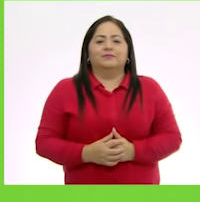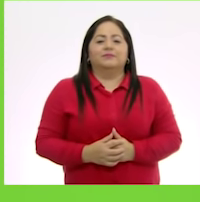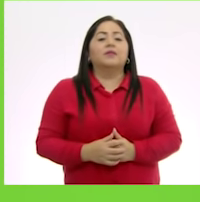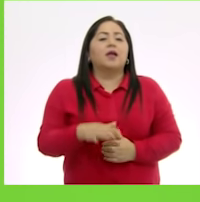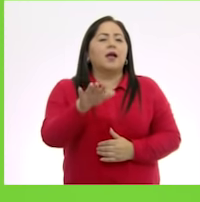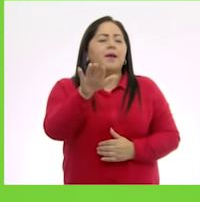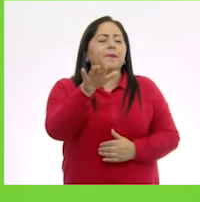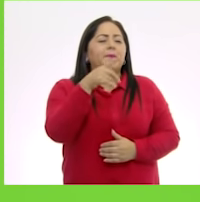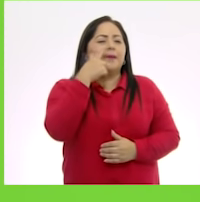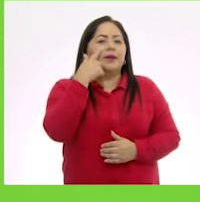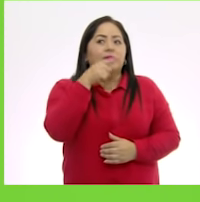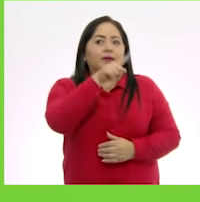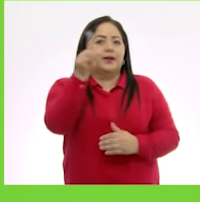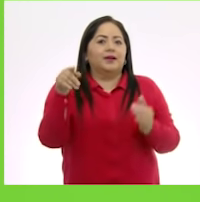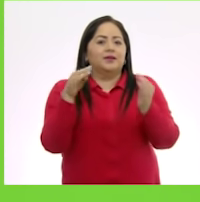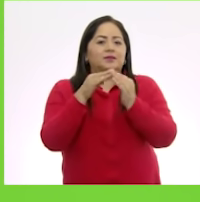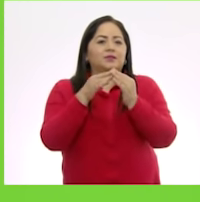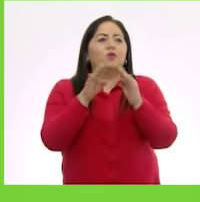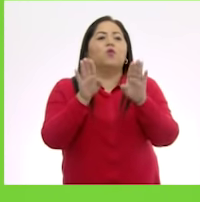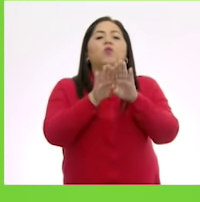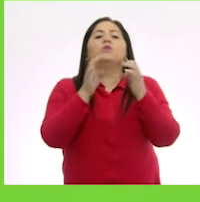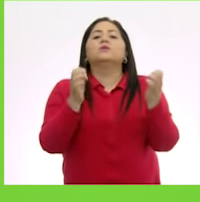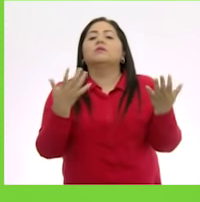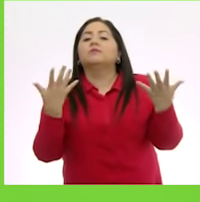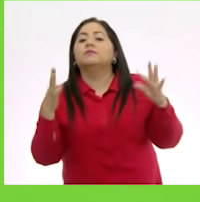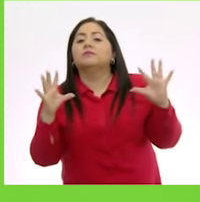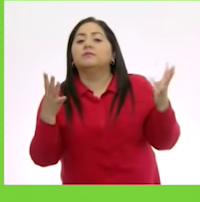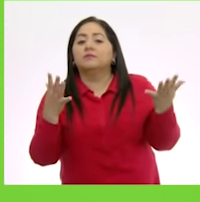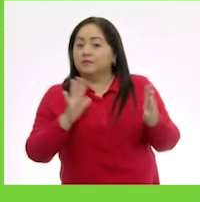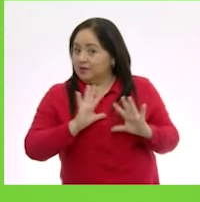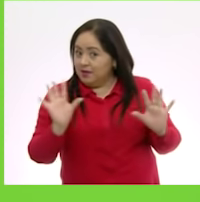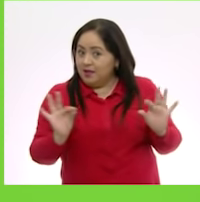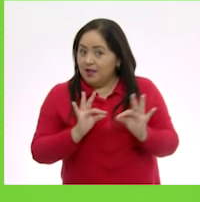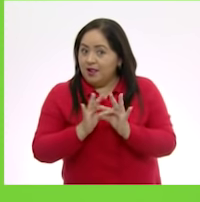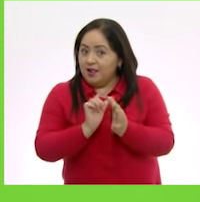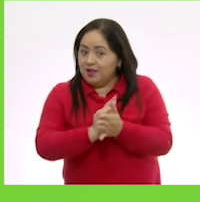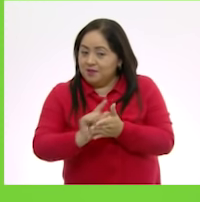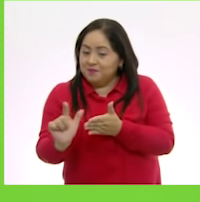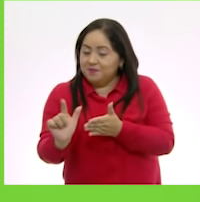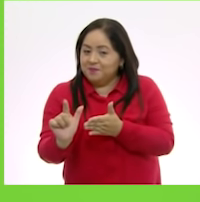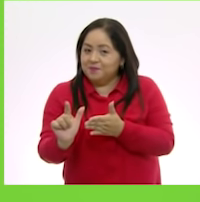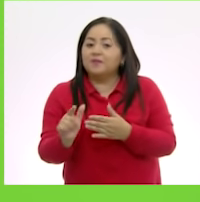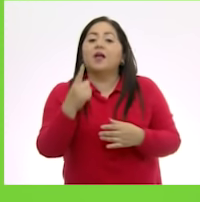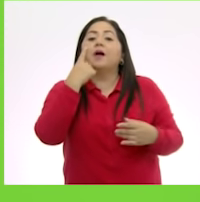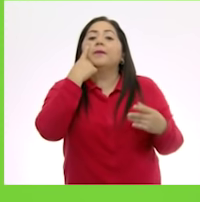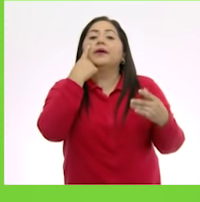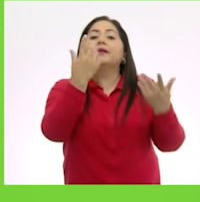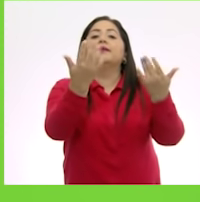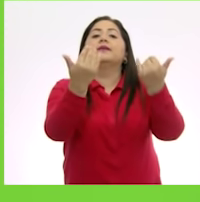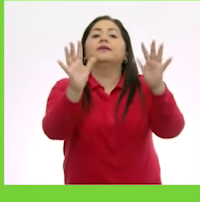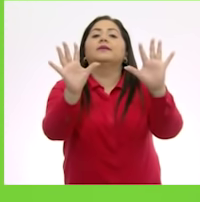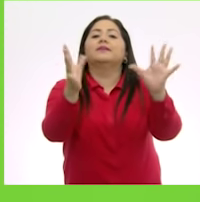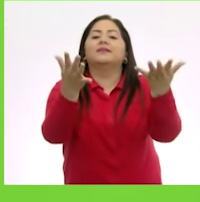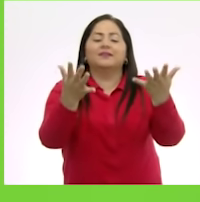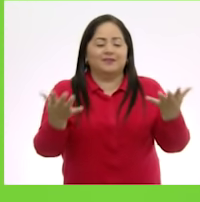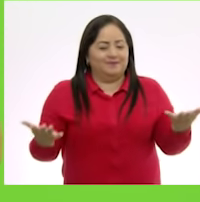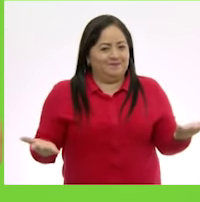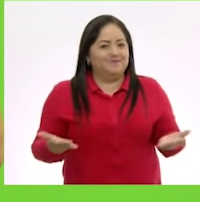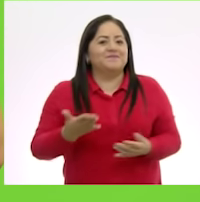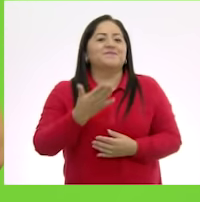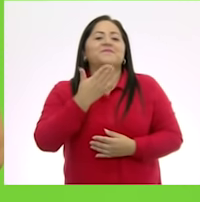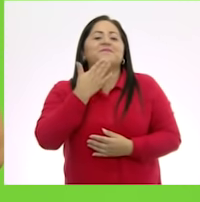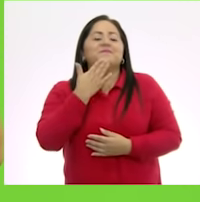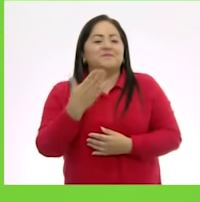A ver, allá en casa, ¿cómo están esas manos? ¿Ya están limpias? ¿Enséñenme? ¡Ay,